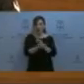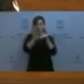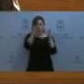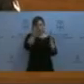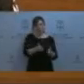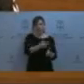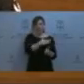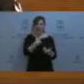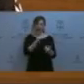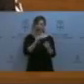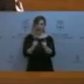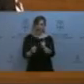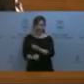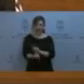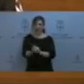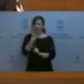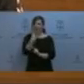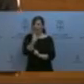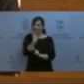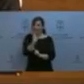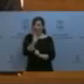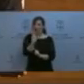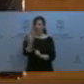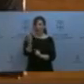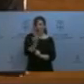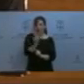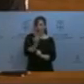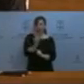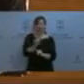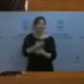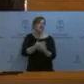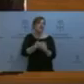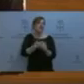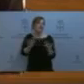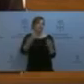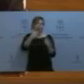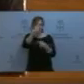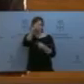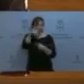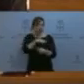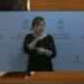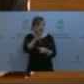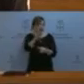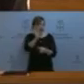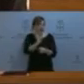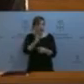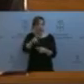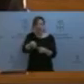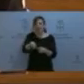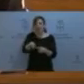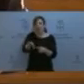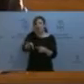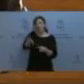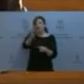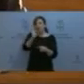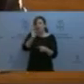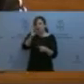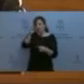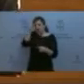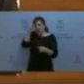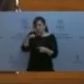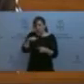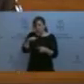alterar, amparándose, insisto, en el carácter voluntario de los padres y en el carácter voluntario de los